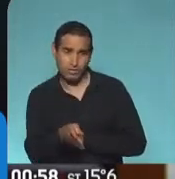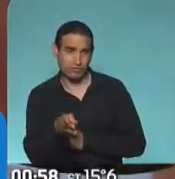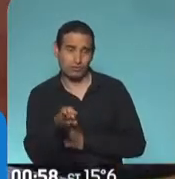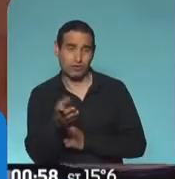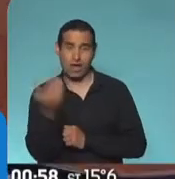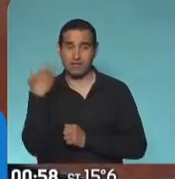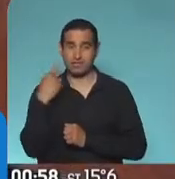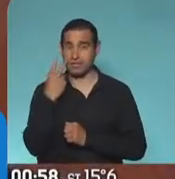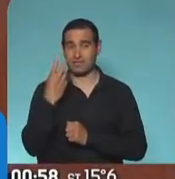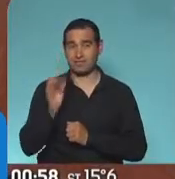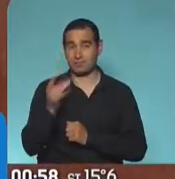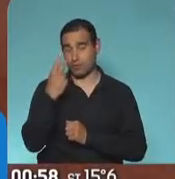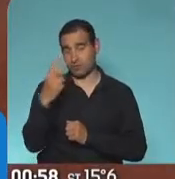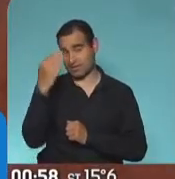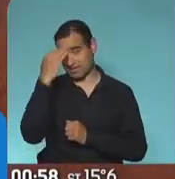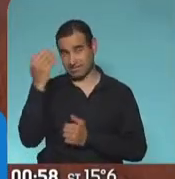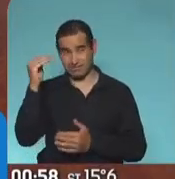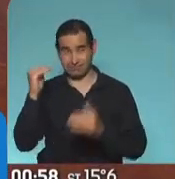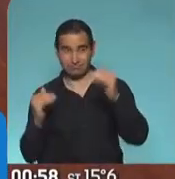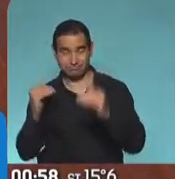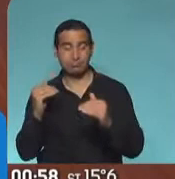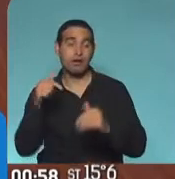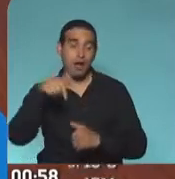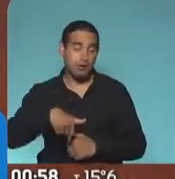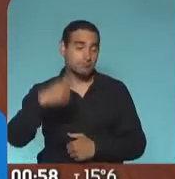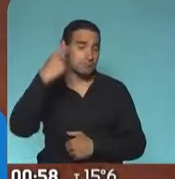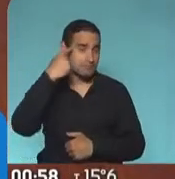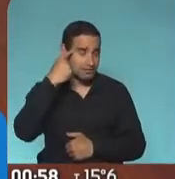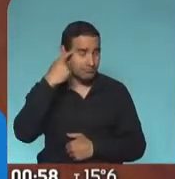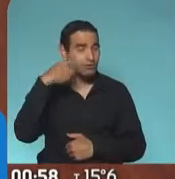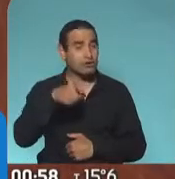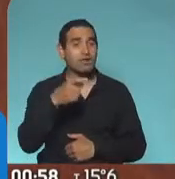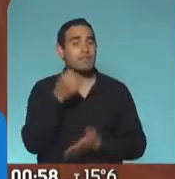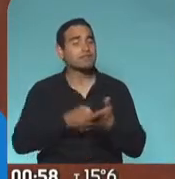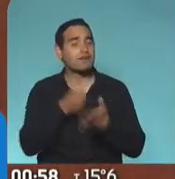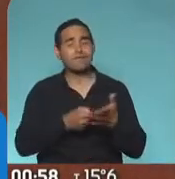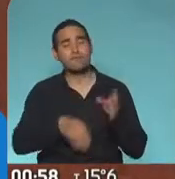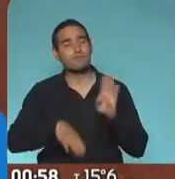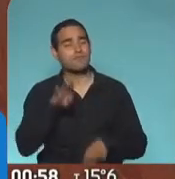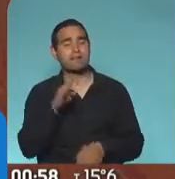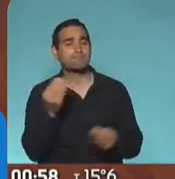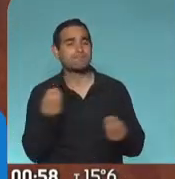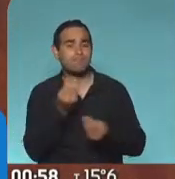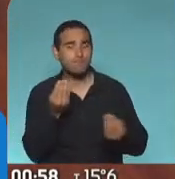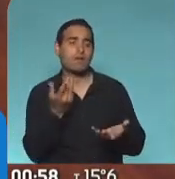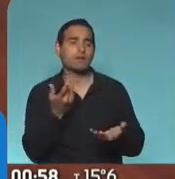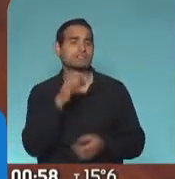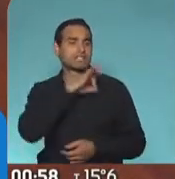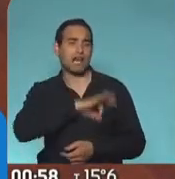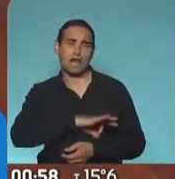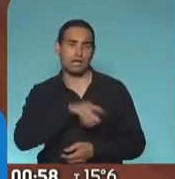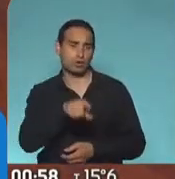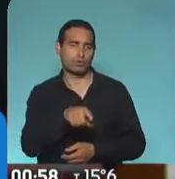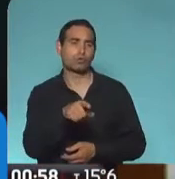del 2015 ese entonces a partir de allí nosotros creemos que uno de los grandes desafíos es recomponer el salario perdido